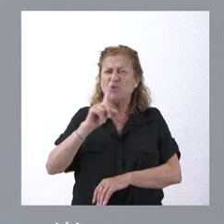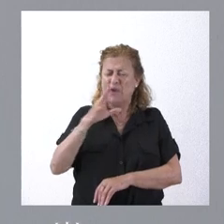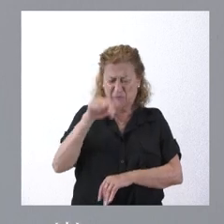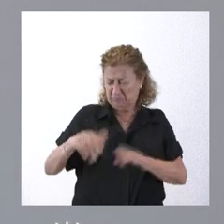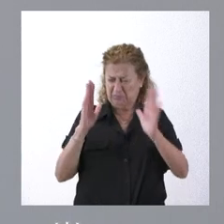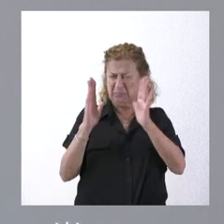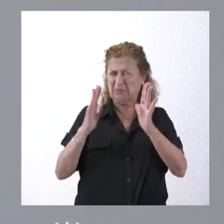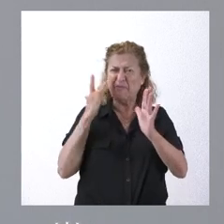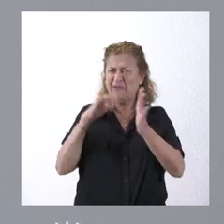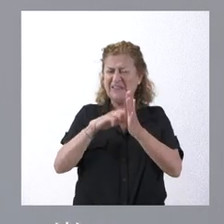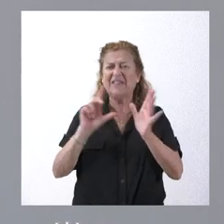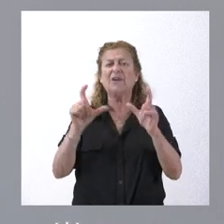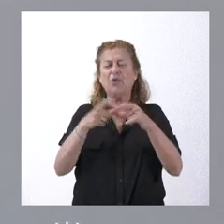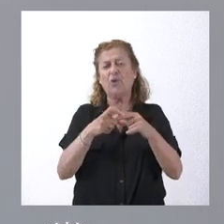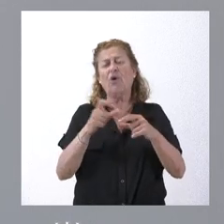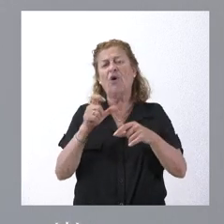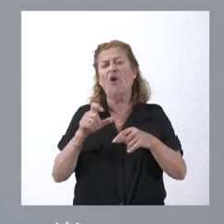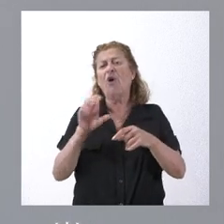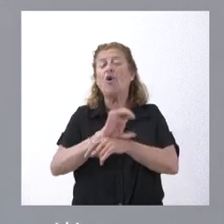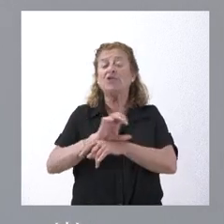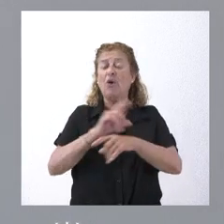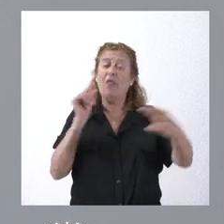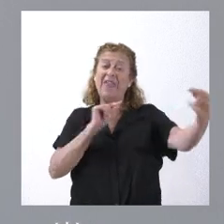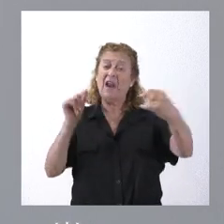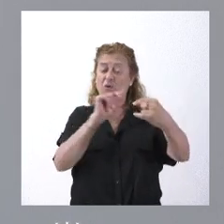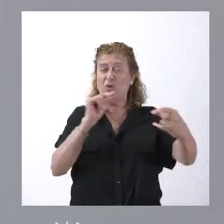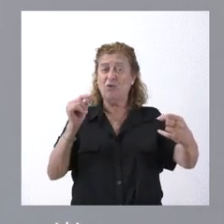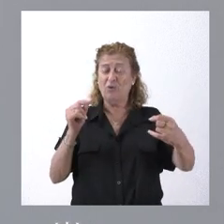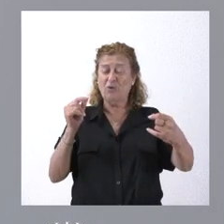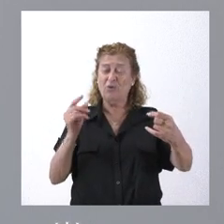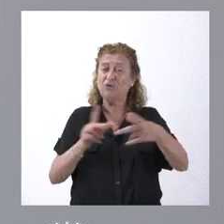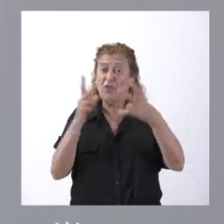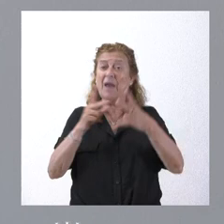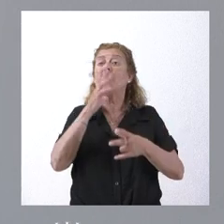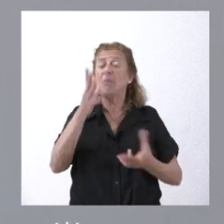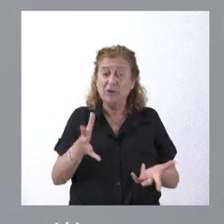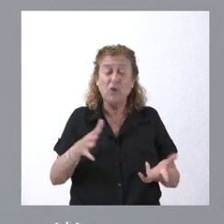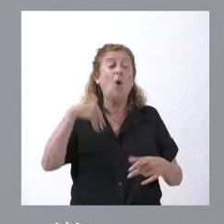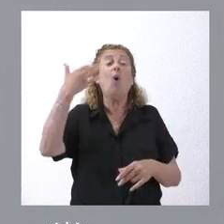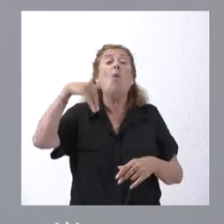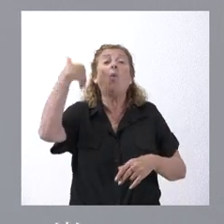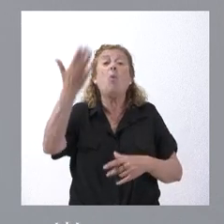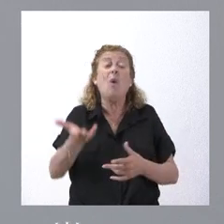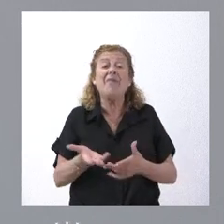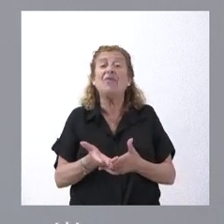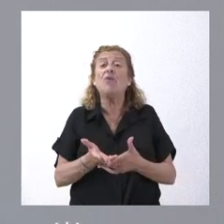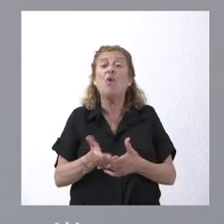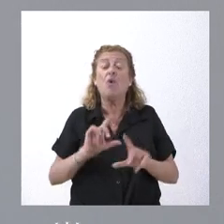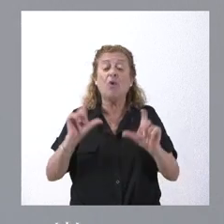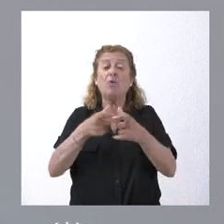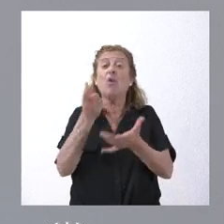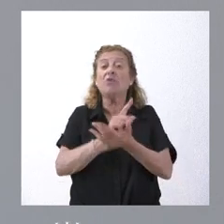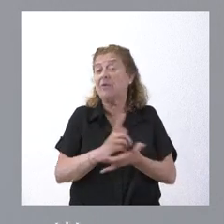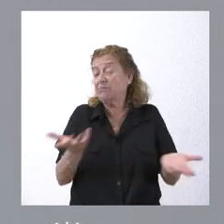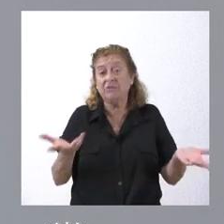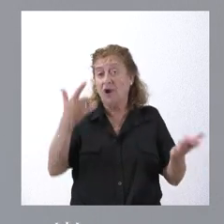fechas cuando se reunió el Consejo del Diálogo Social y, por tanto, esta es la idea. ¿Cuándo va a ser esa siguiente reunión? Pues,